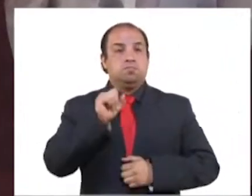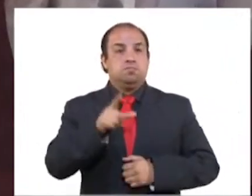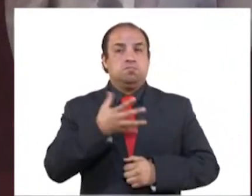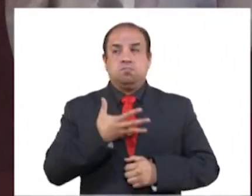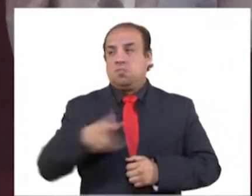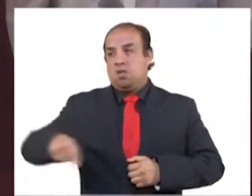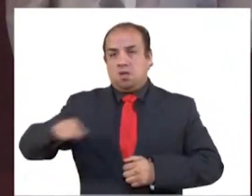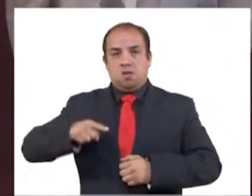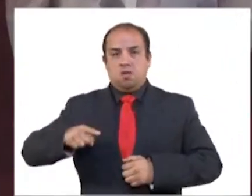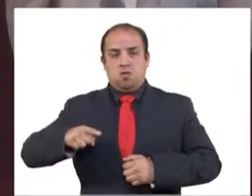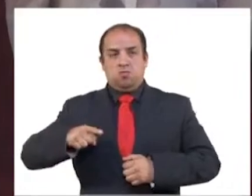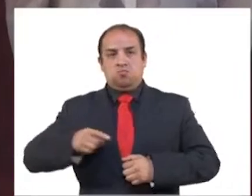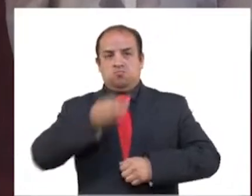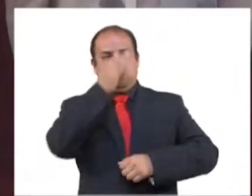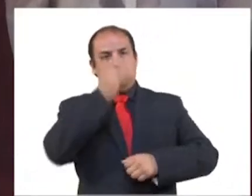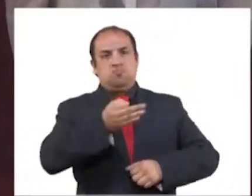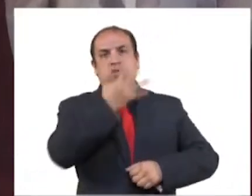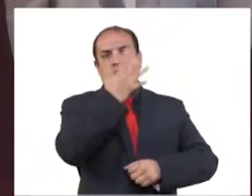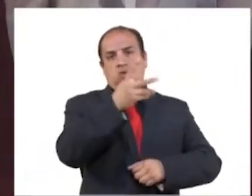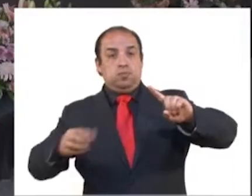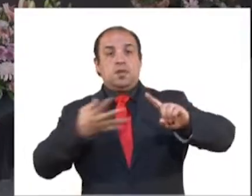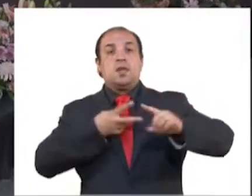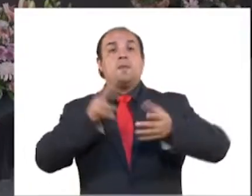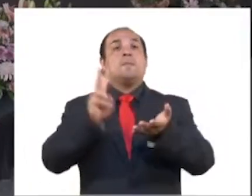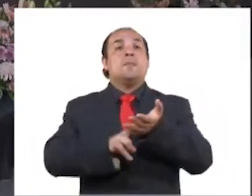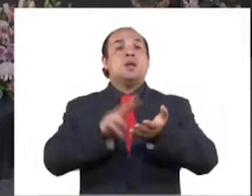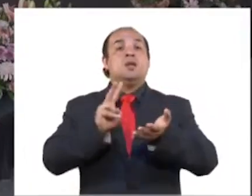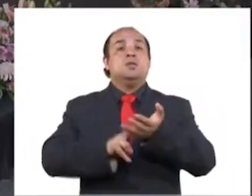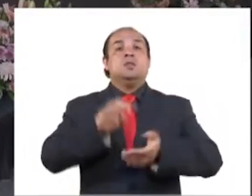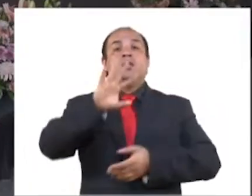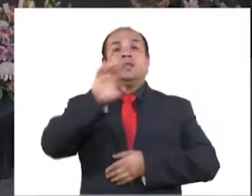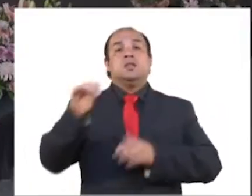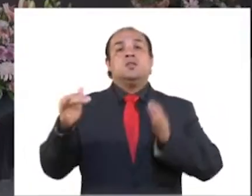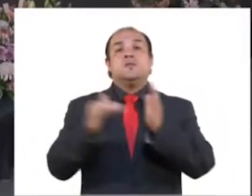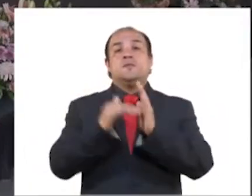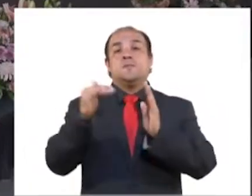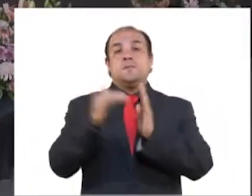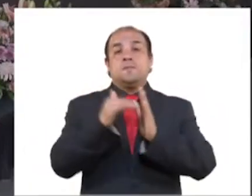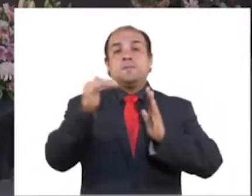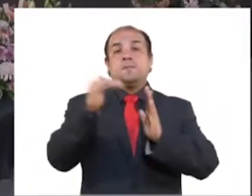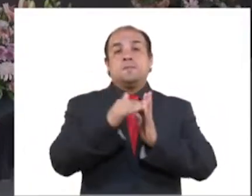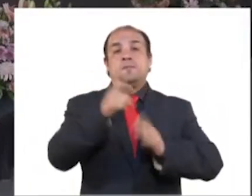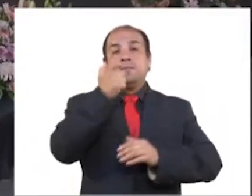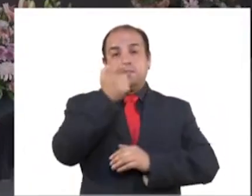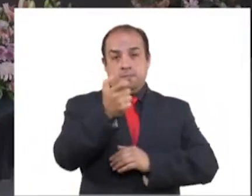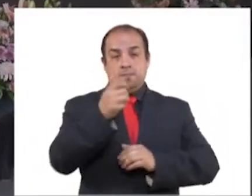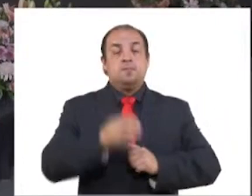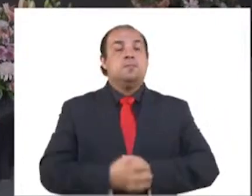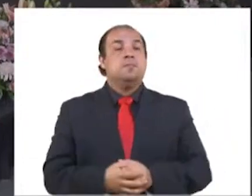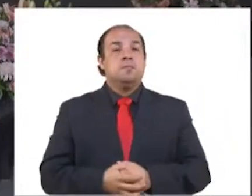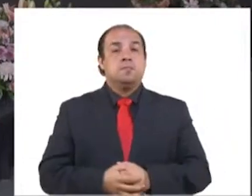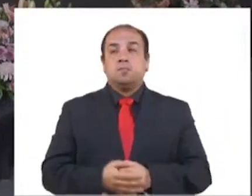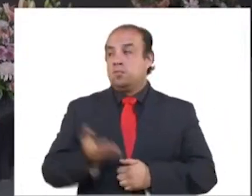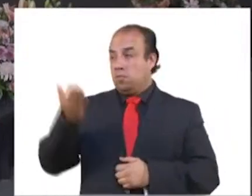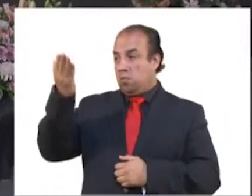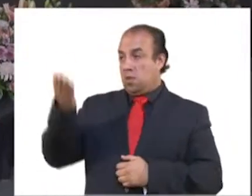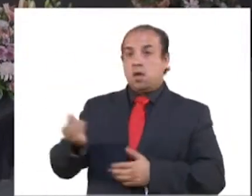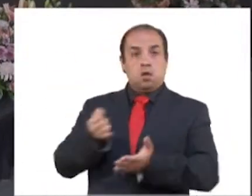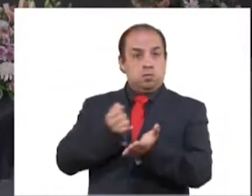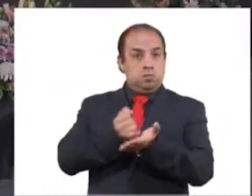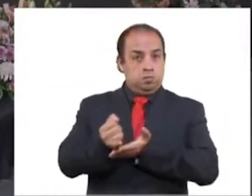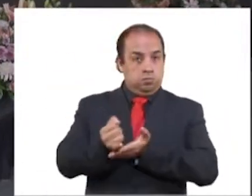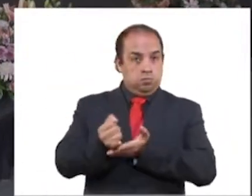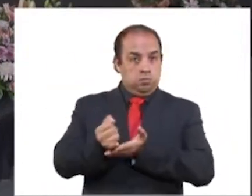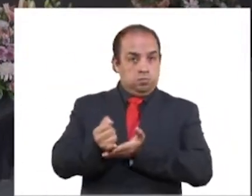en contra de todo lo que representa la cuarta transformación lo anterior al ser cuestionada sobre las medidas cautelares que ordenó el INE tras